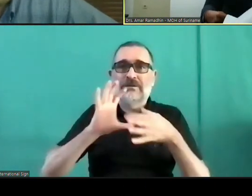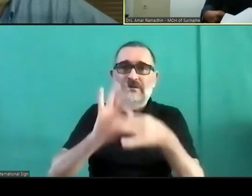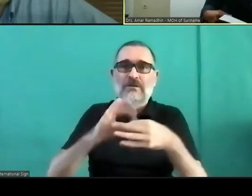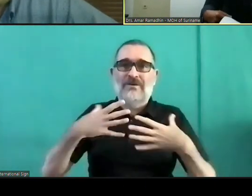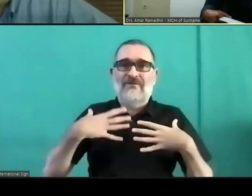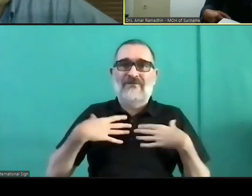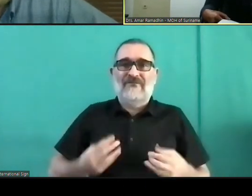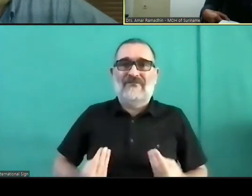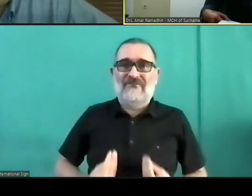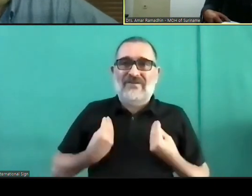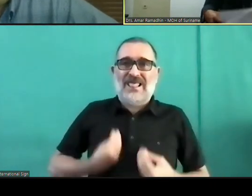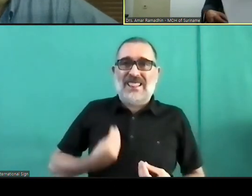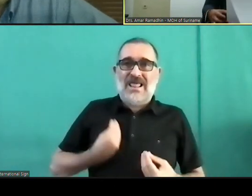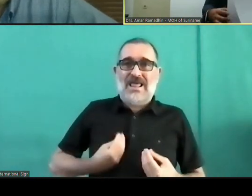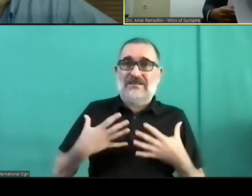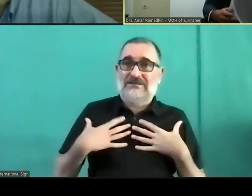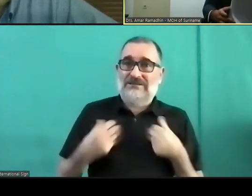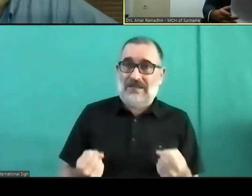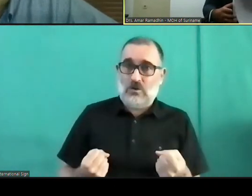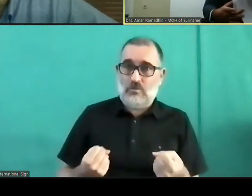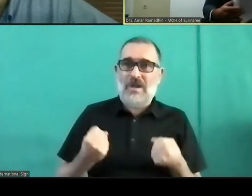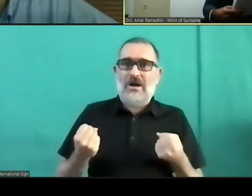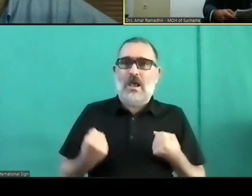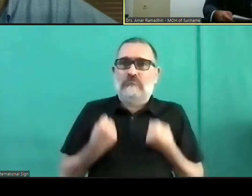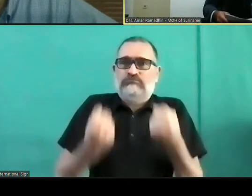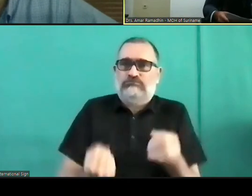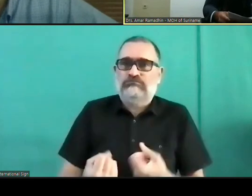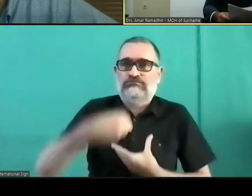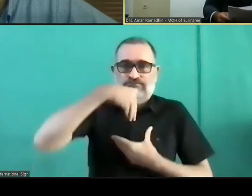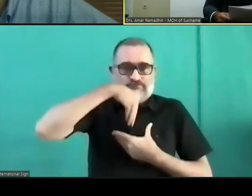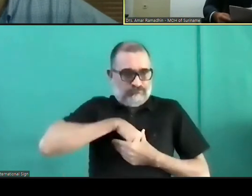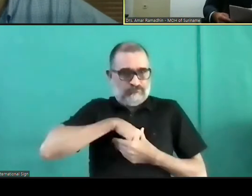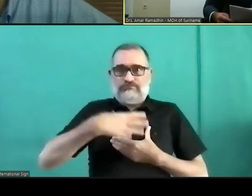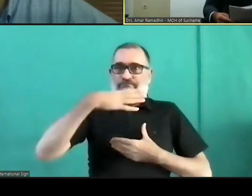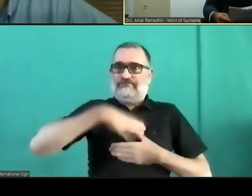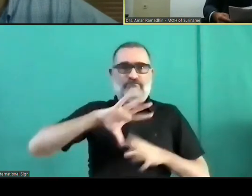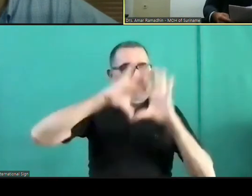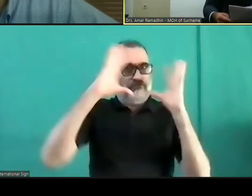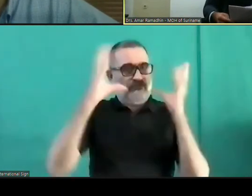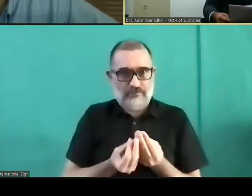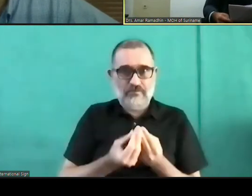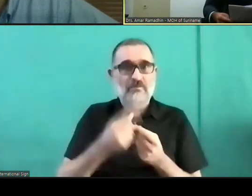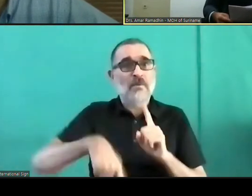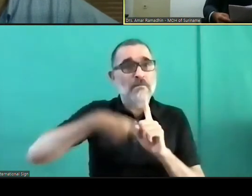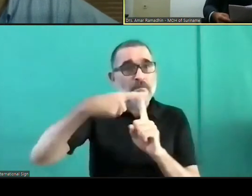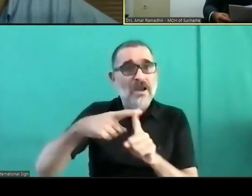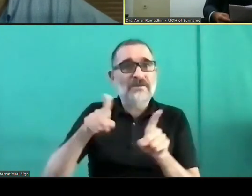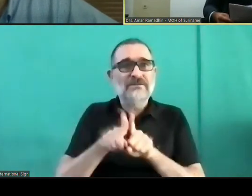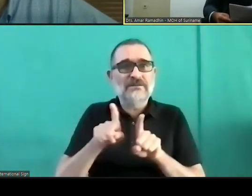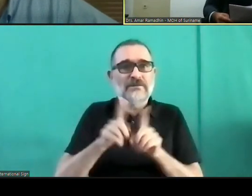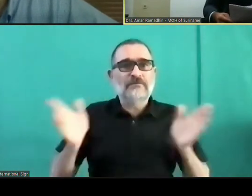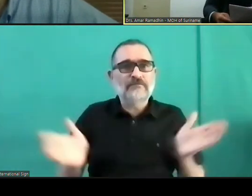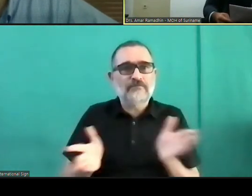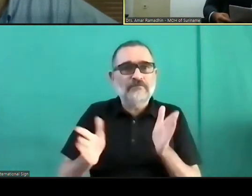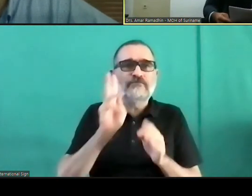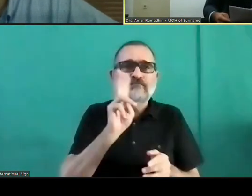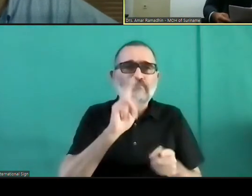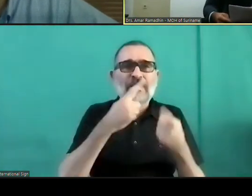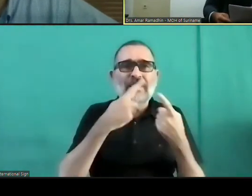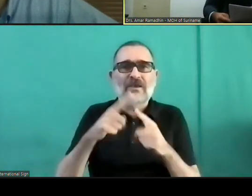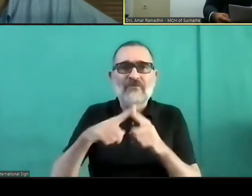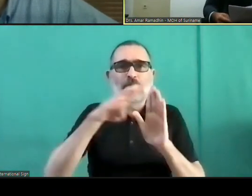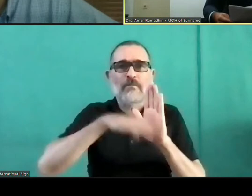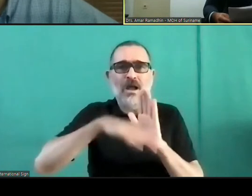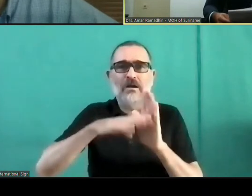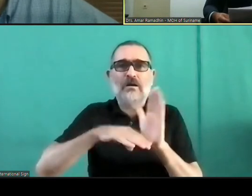a los cultivos y por eso la comida especialmente las frutas y verduras se volvieron muy caros para la población